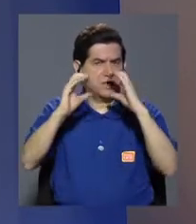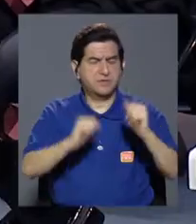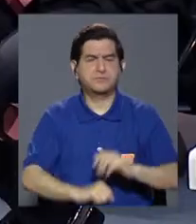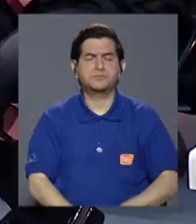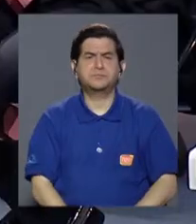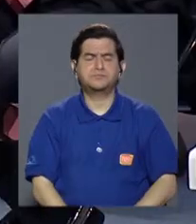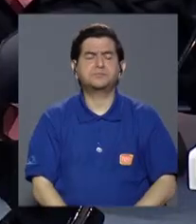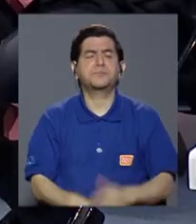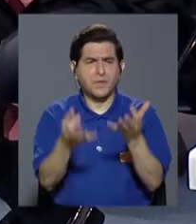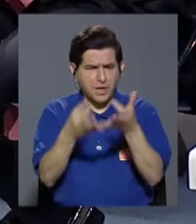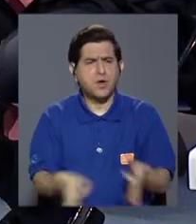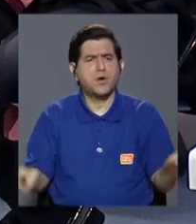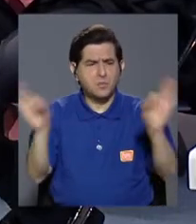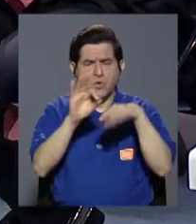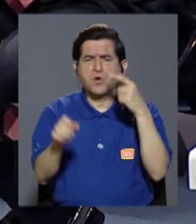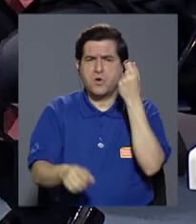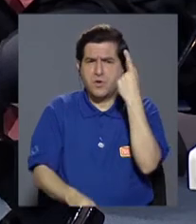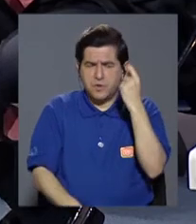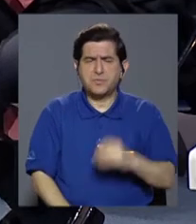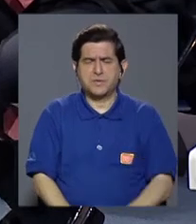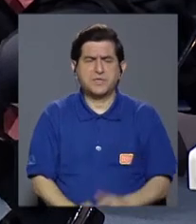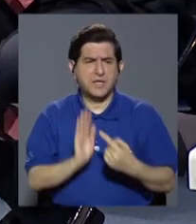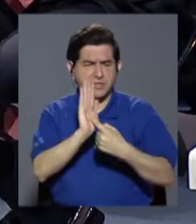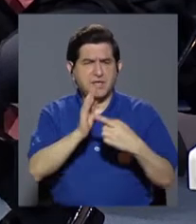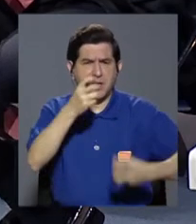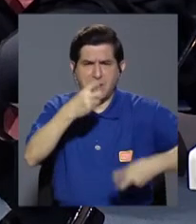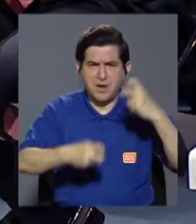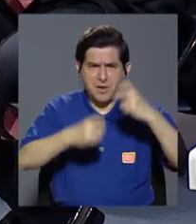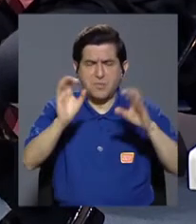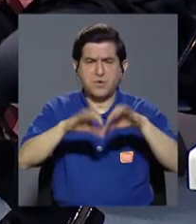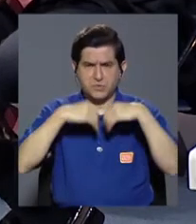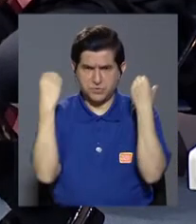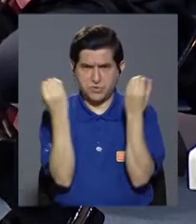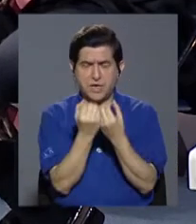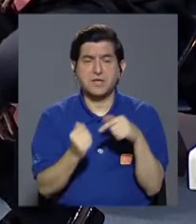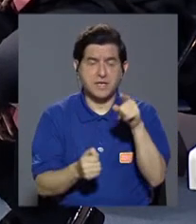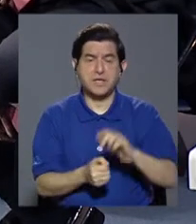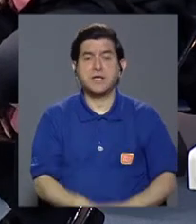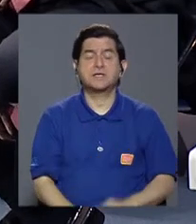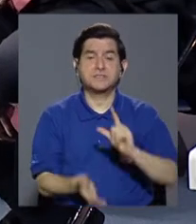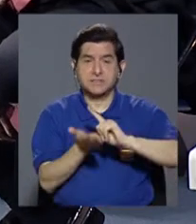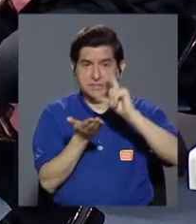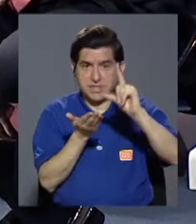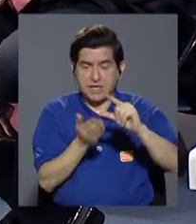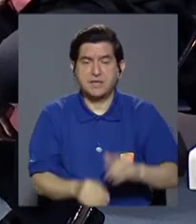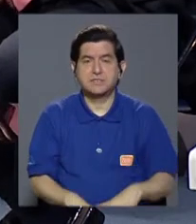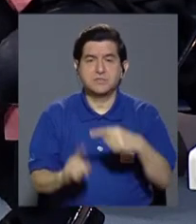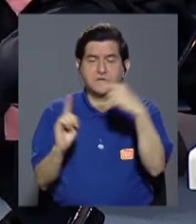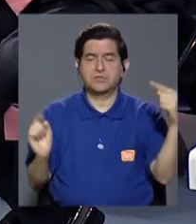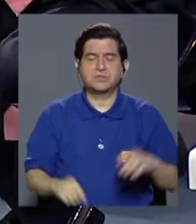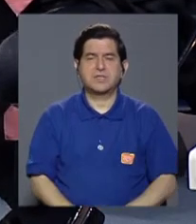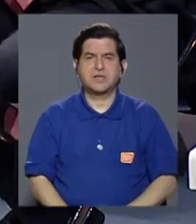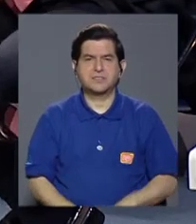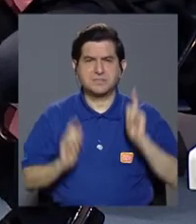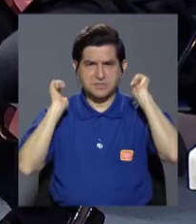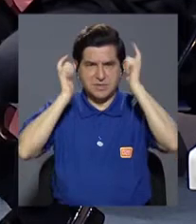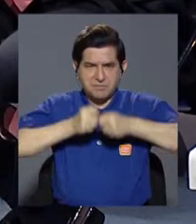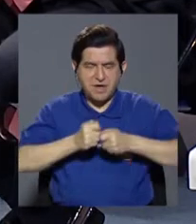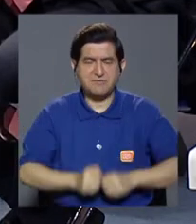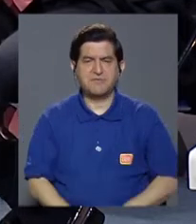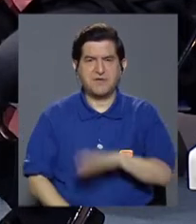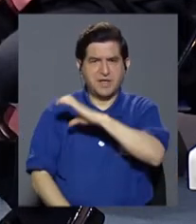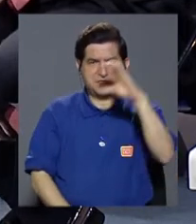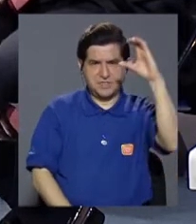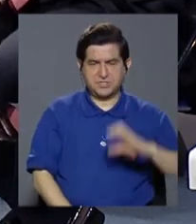de comunicación claro es muy importante entender que las manifestaciones de criminalidad organizada y esto es una elección que viene incluso desde las mafias de chicago a comienzos del